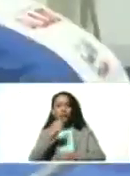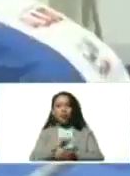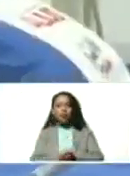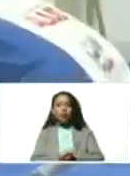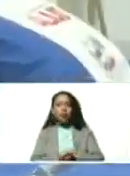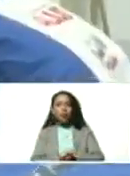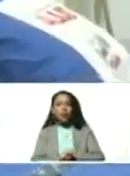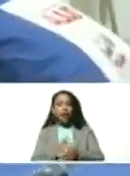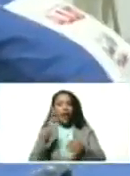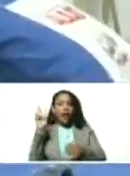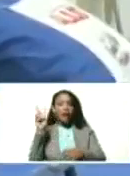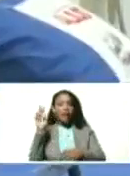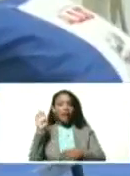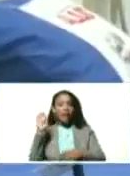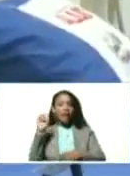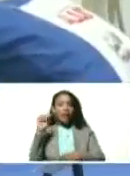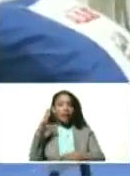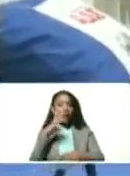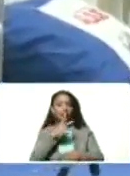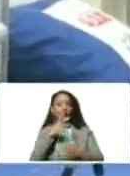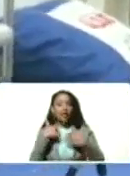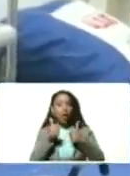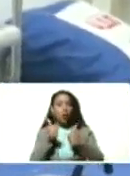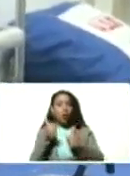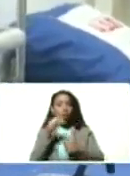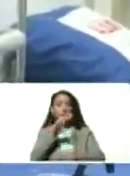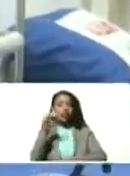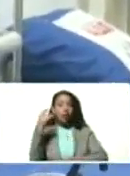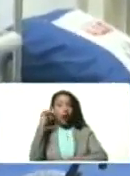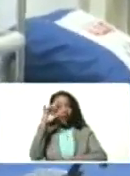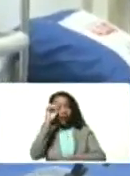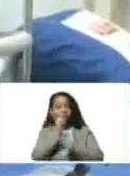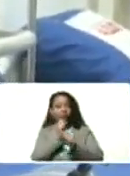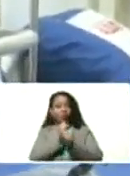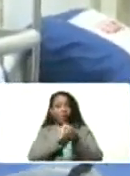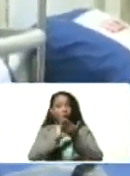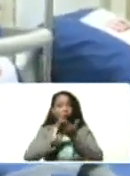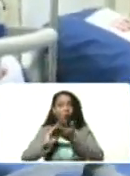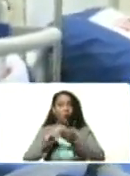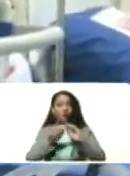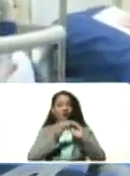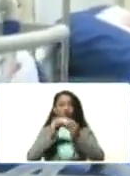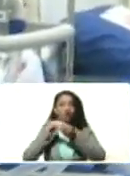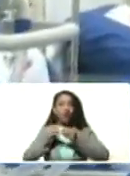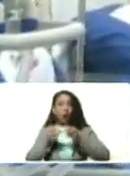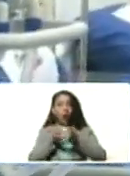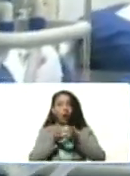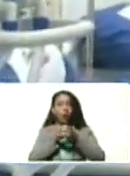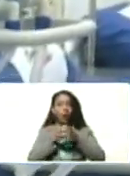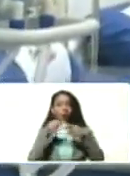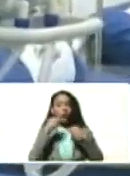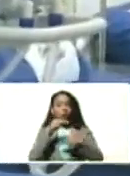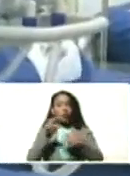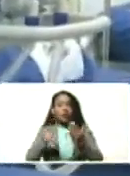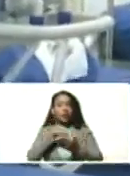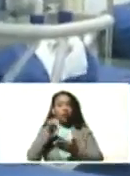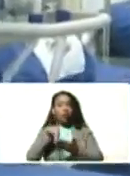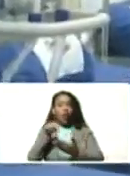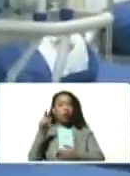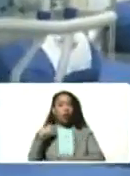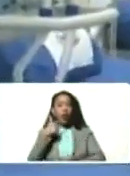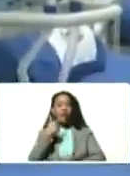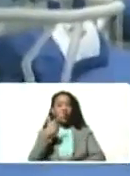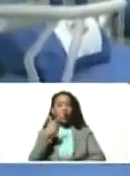Bensalud? Más de 300. Bensalud ha estado trabajando en la recuperación de los equipos. Correcto, a nivel nacional. Es una orden que yo di hace